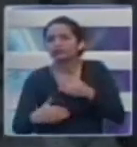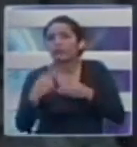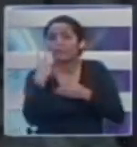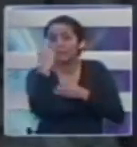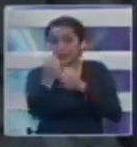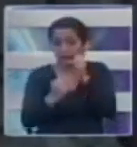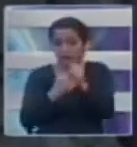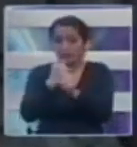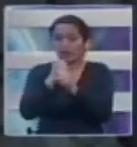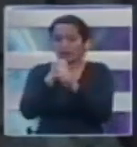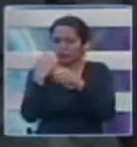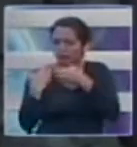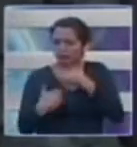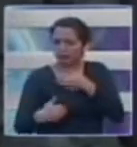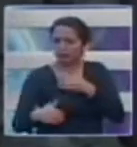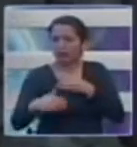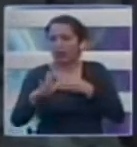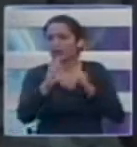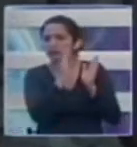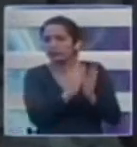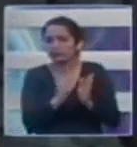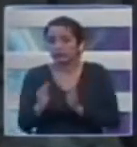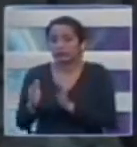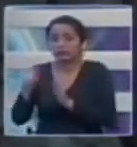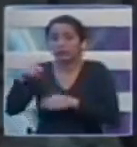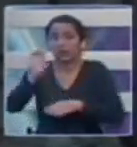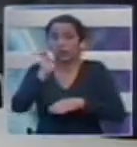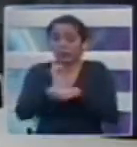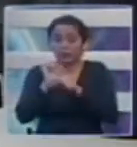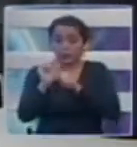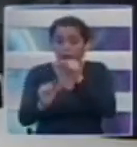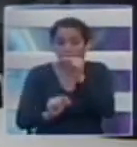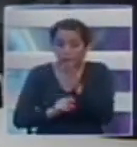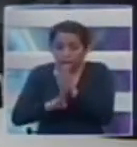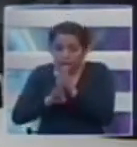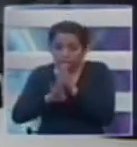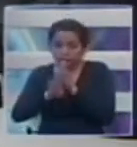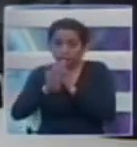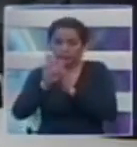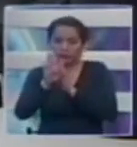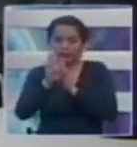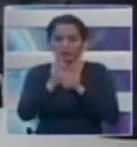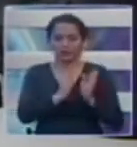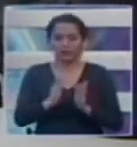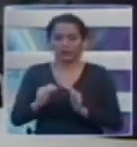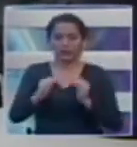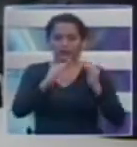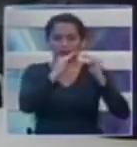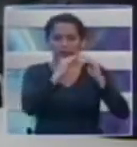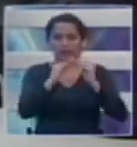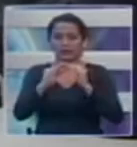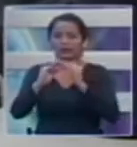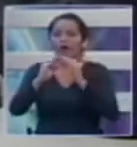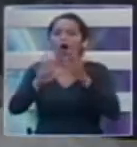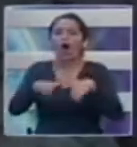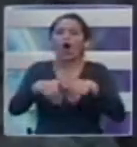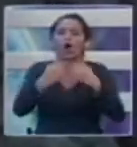nosotros, como somos un país en vías de desarrollo, estamos viendo cómo van a ser las construcciones. Ahorro de